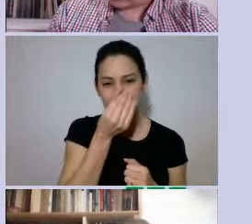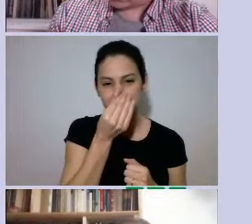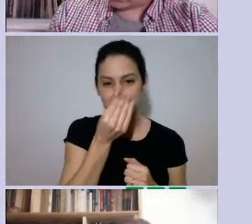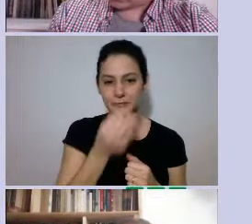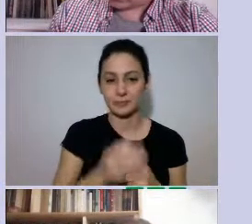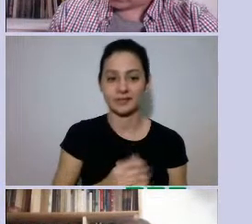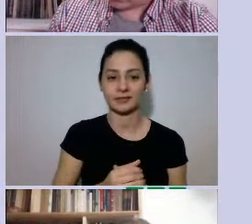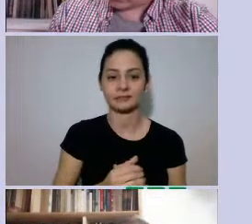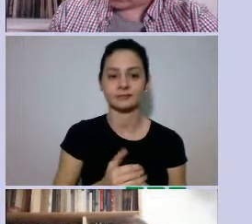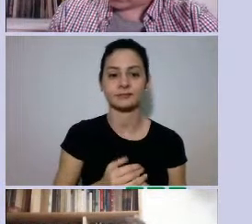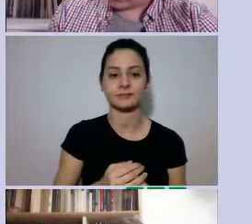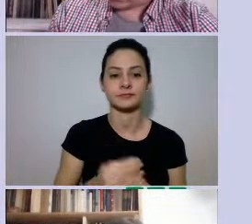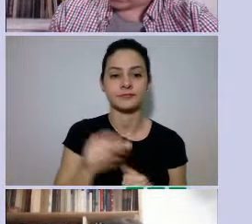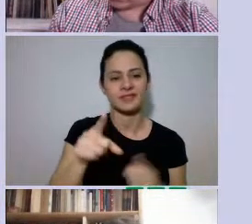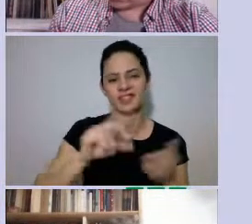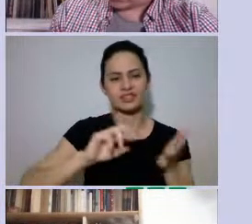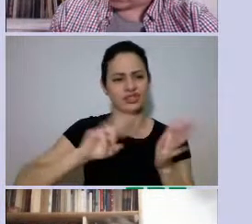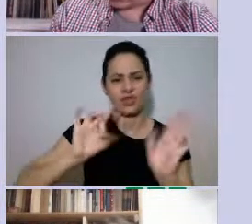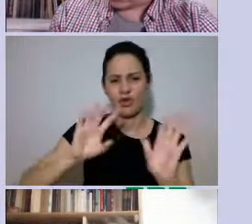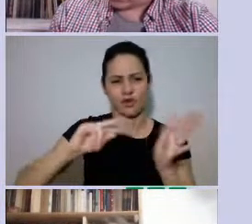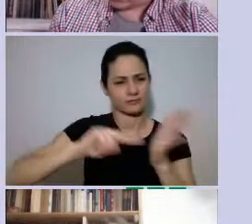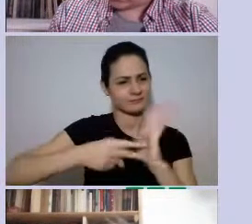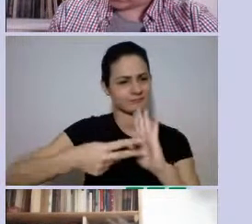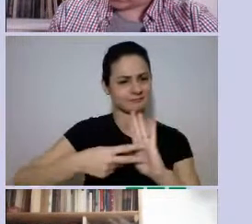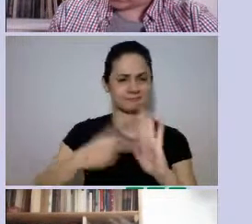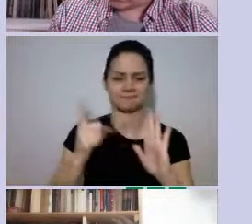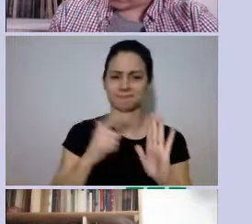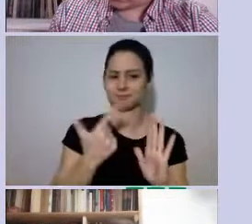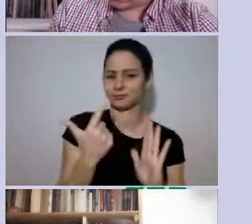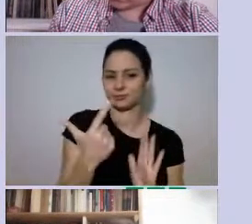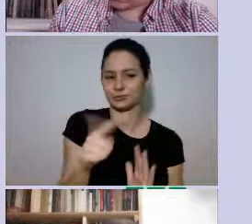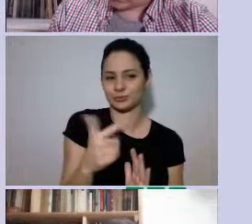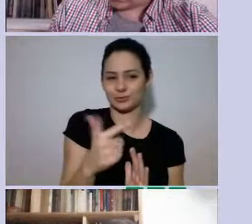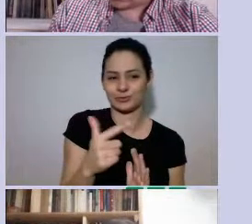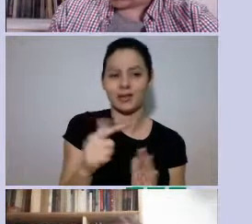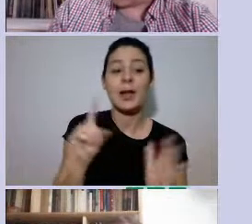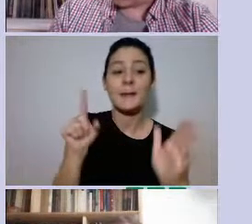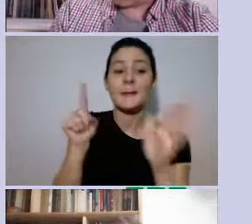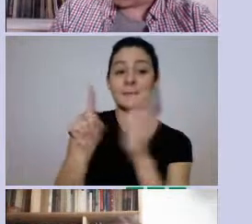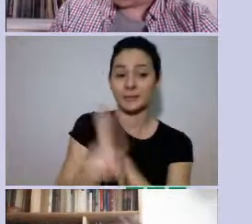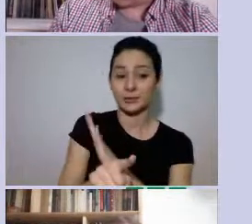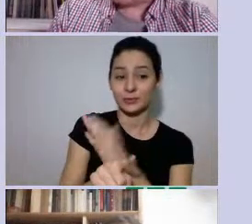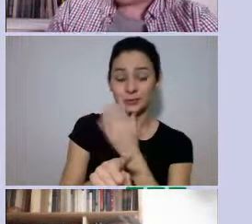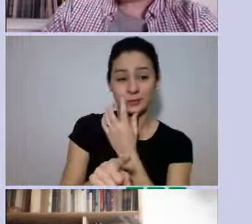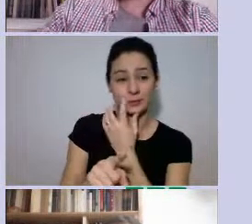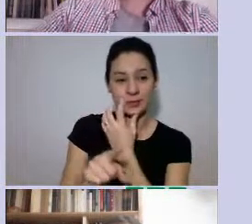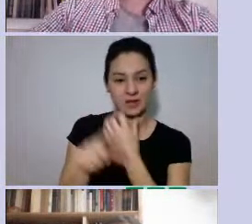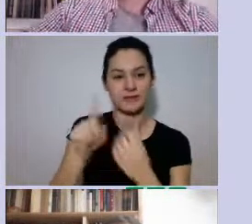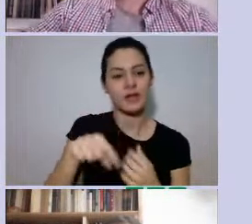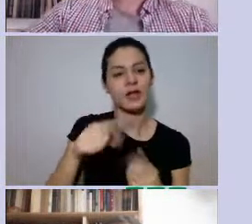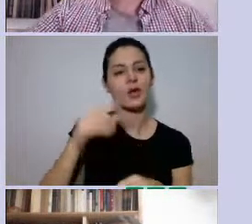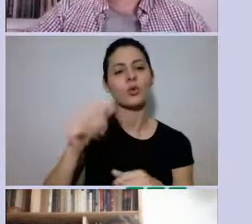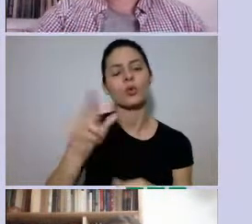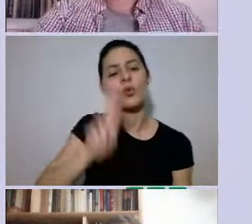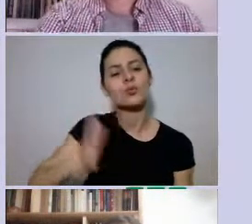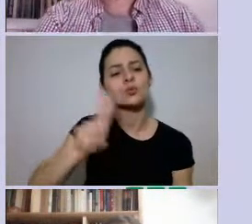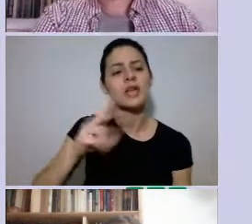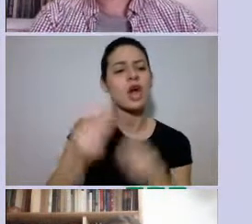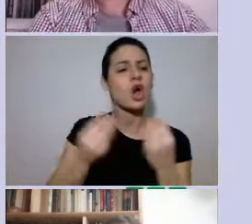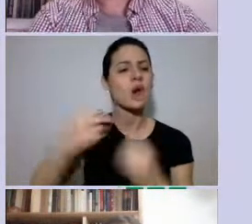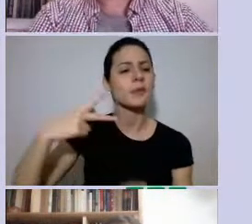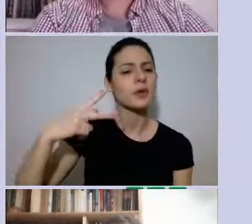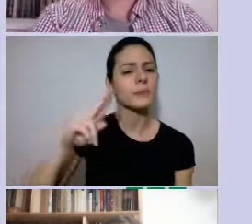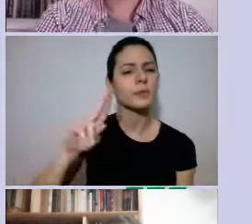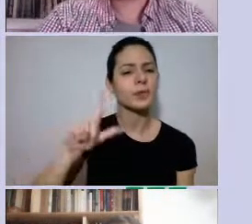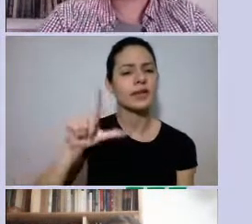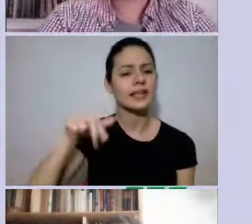Esto en cuanto al simbolismo. Luego tenemos la pregunta por las prácticas de consumo. ¿Cómo se consumía el pulque?